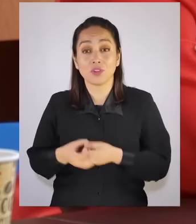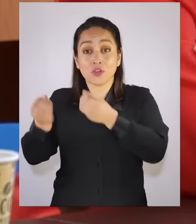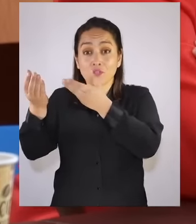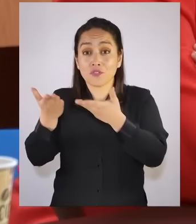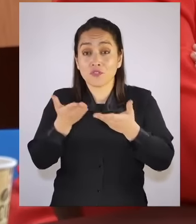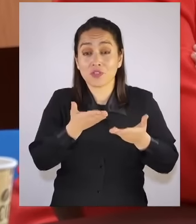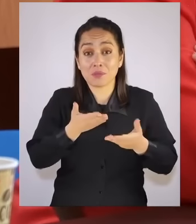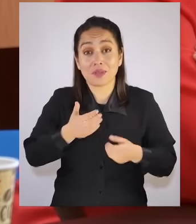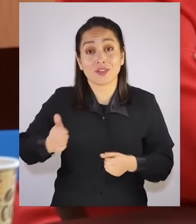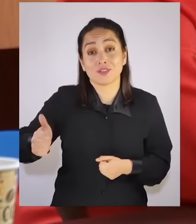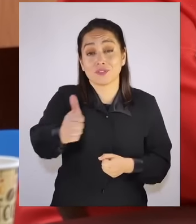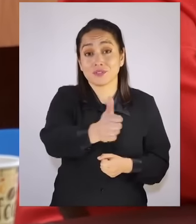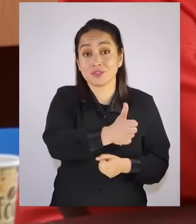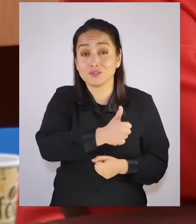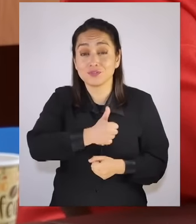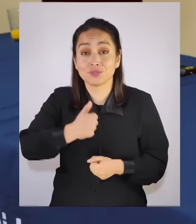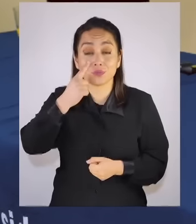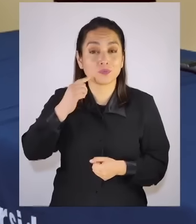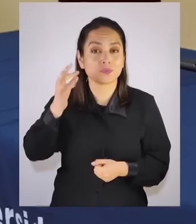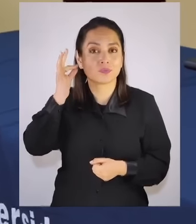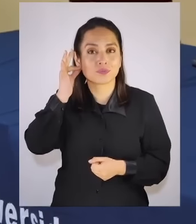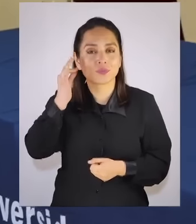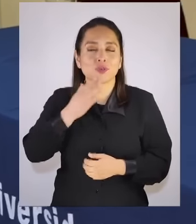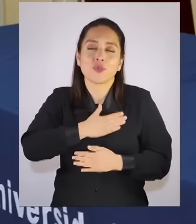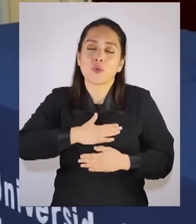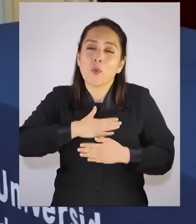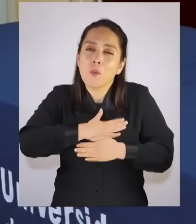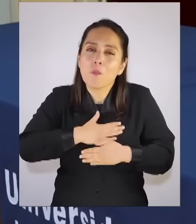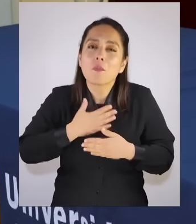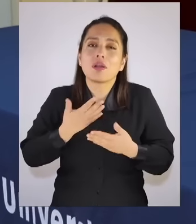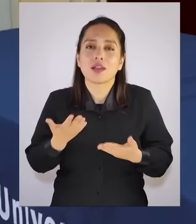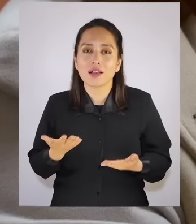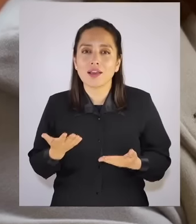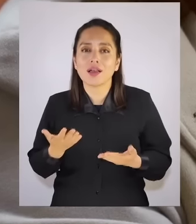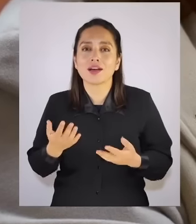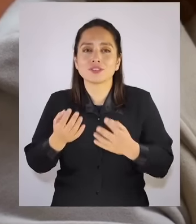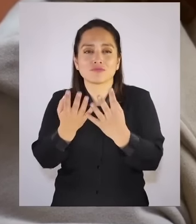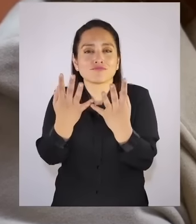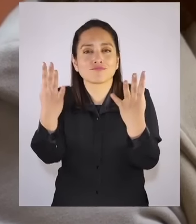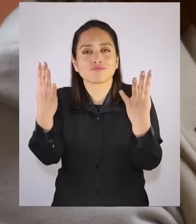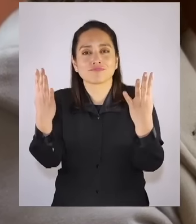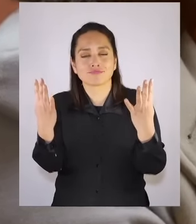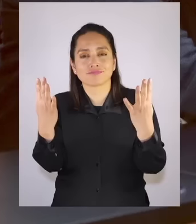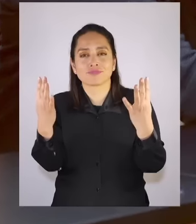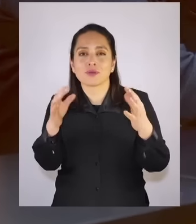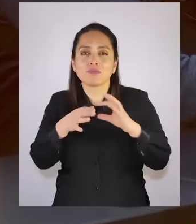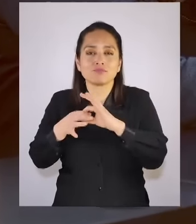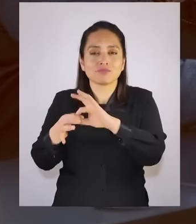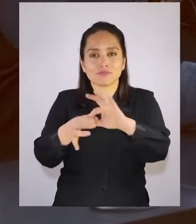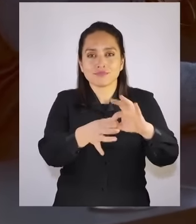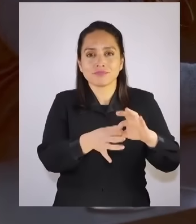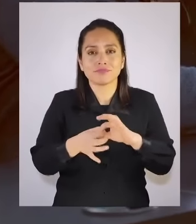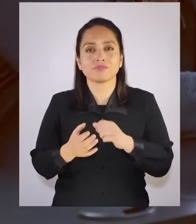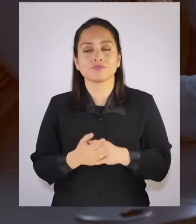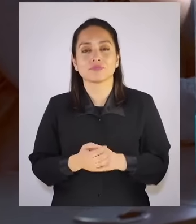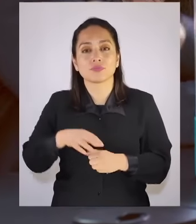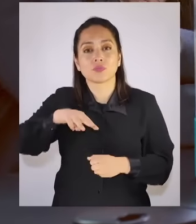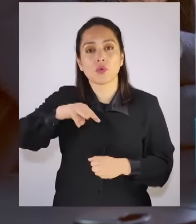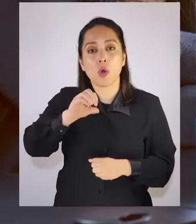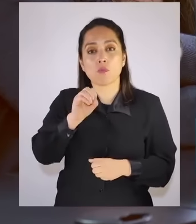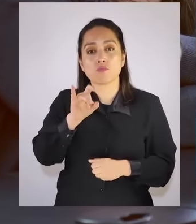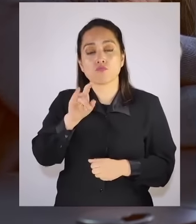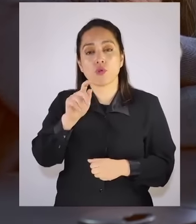Bienvenidos todos y todas. Es un placer verlo a todos aquí reunidos. Juan Mowat llega